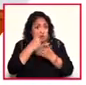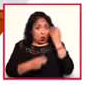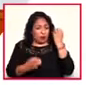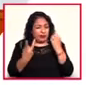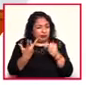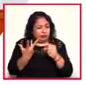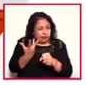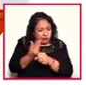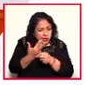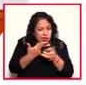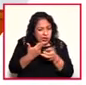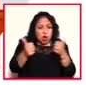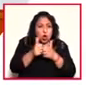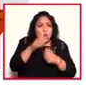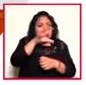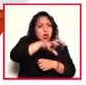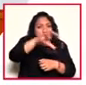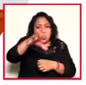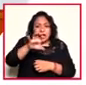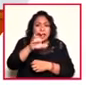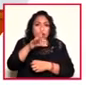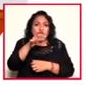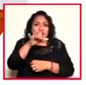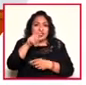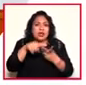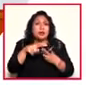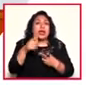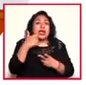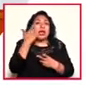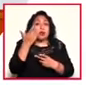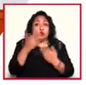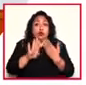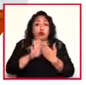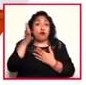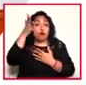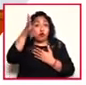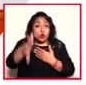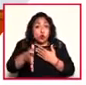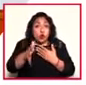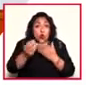nuestra relación con los ecosistemas si queremos evitar nuevas pandemias en el futuro.